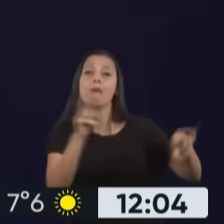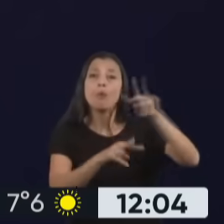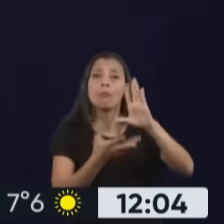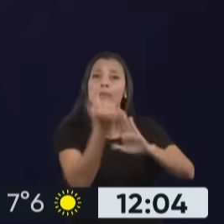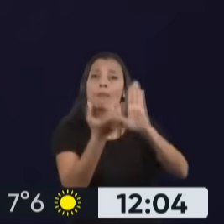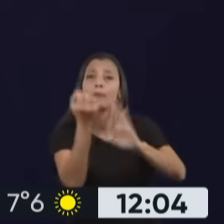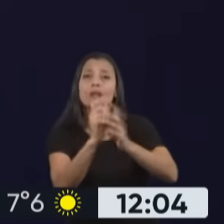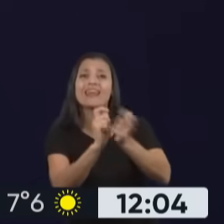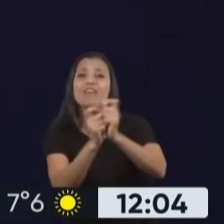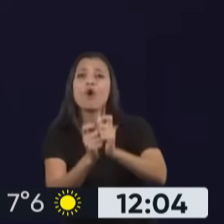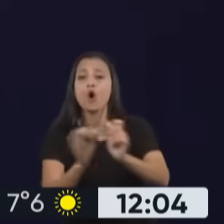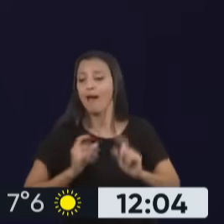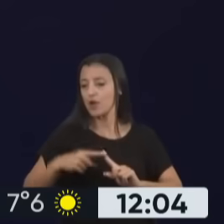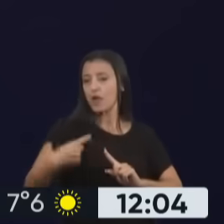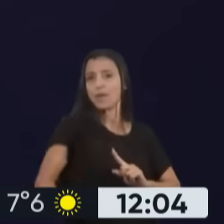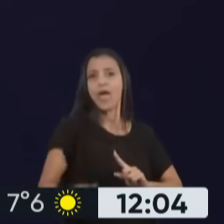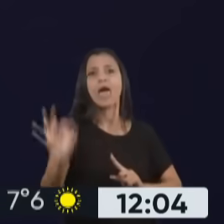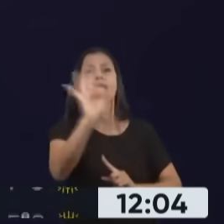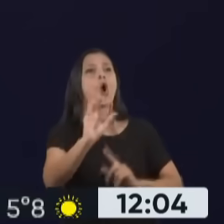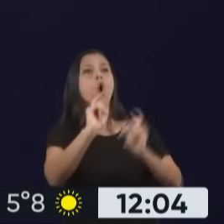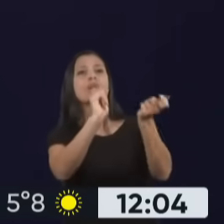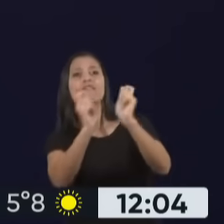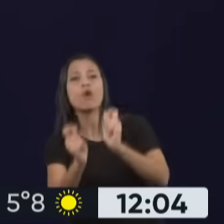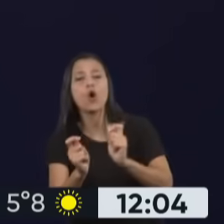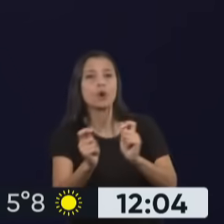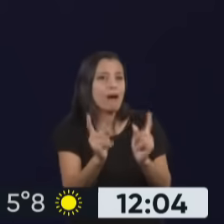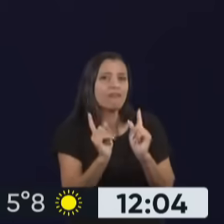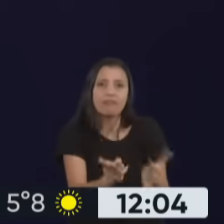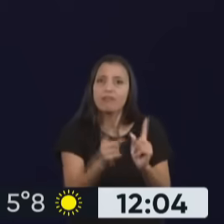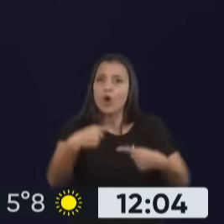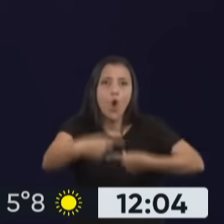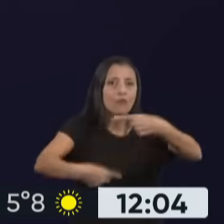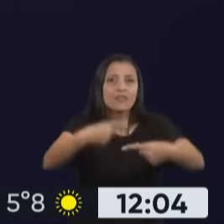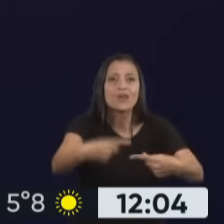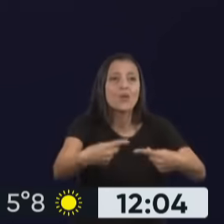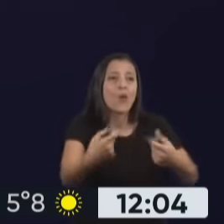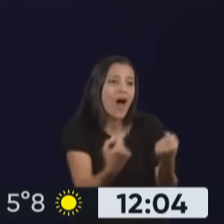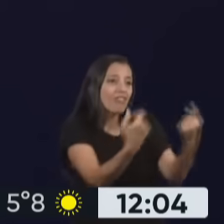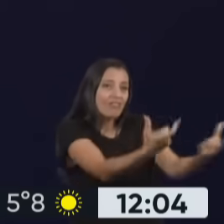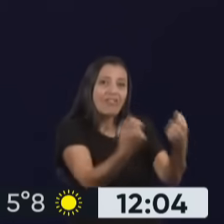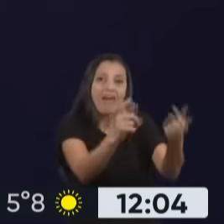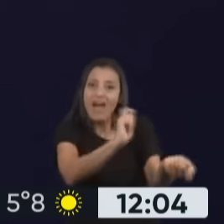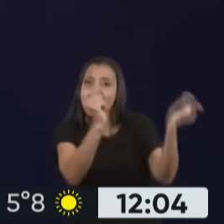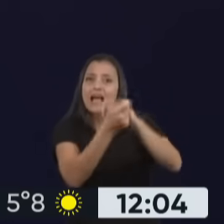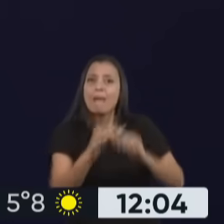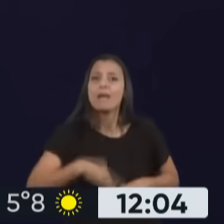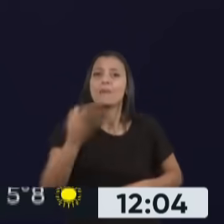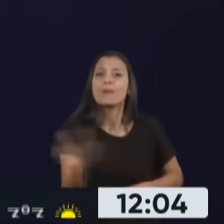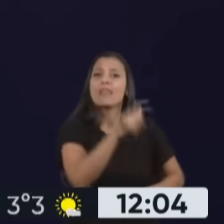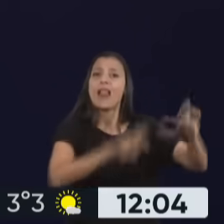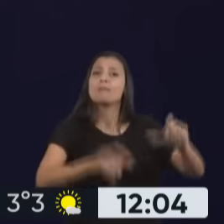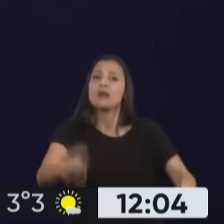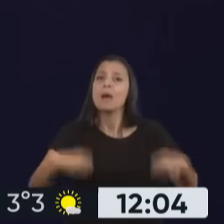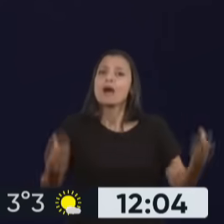para 2026, reformas que sigan siendo estructurales y que le sigan cambiando la vida a la gente, es,